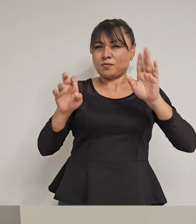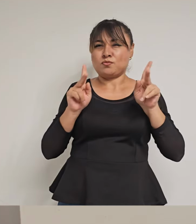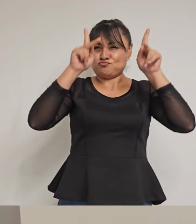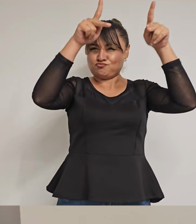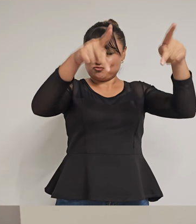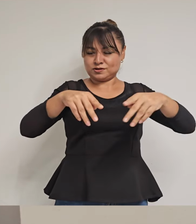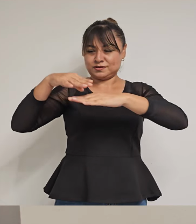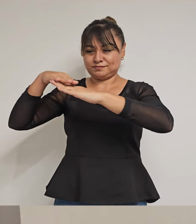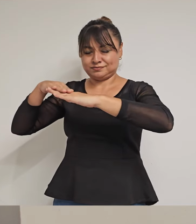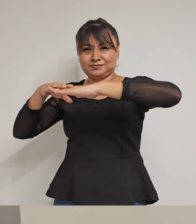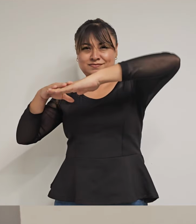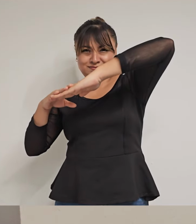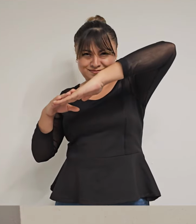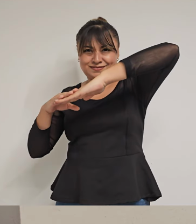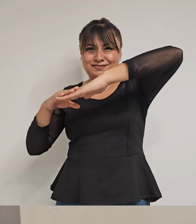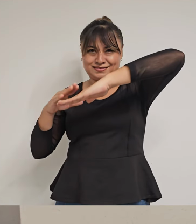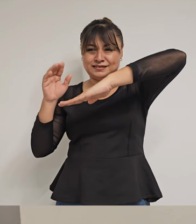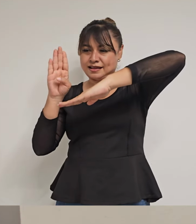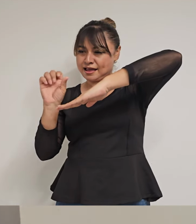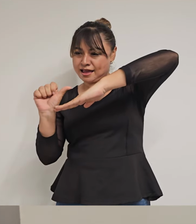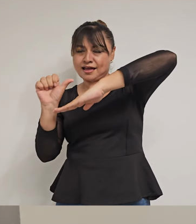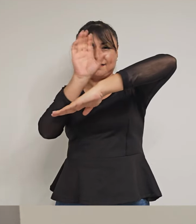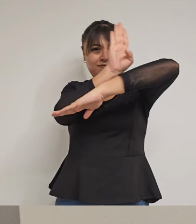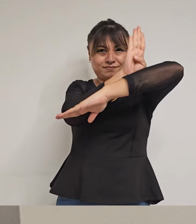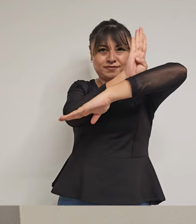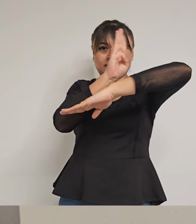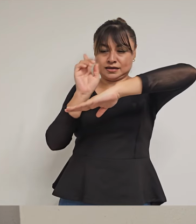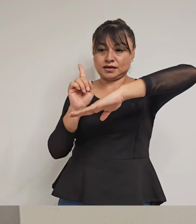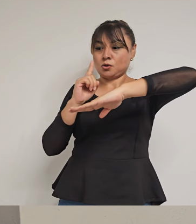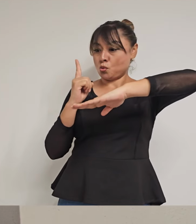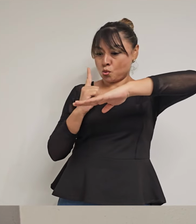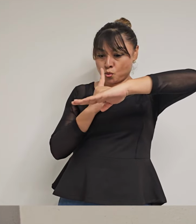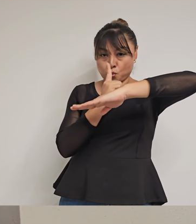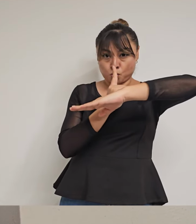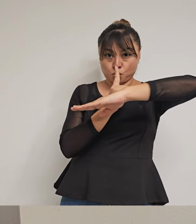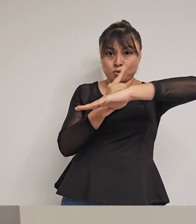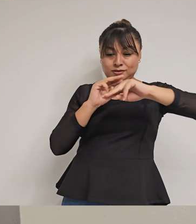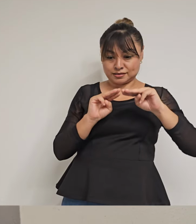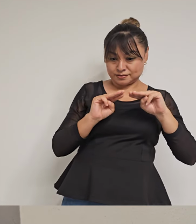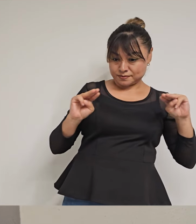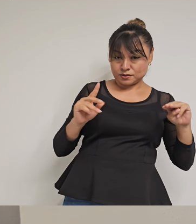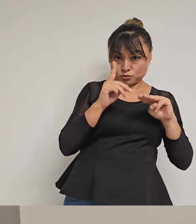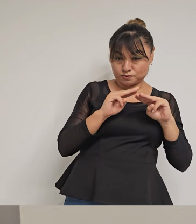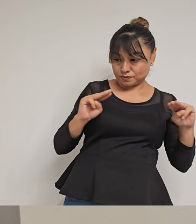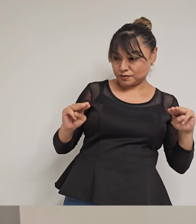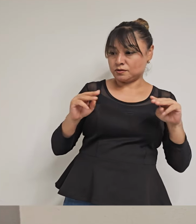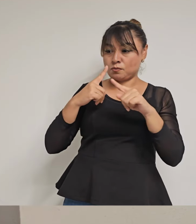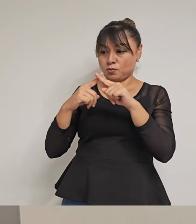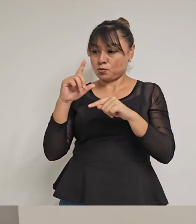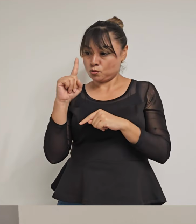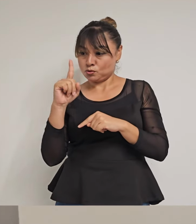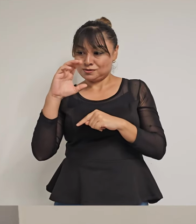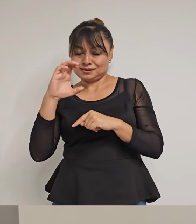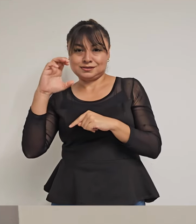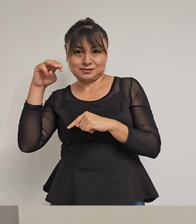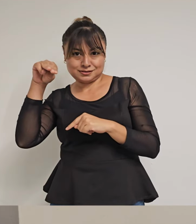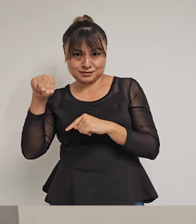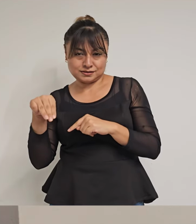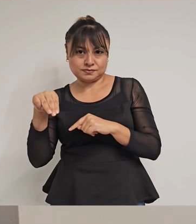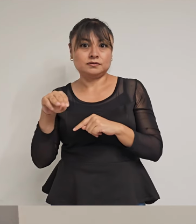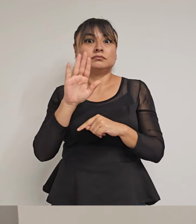o bajas 1 centímetro por cada metro lineal recorrido. Es decir, que entre el punto A y el punto B hay una diferencia de altura de 1 centímetro. Es bien importante